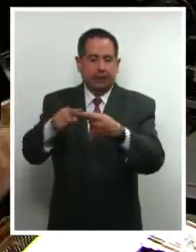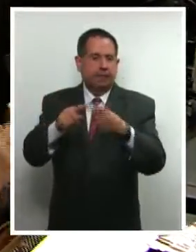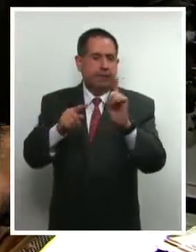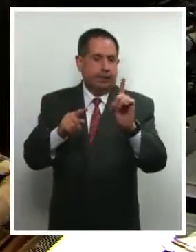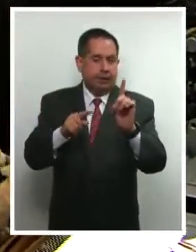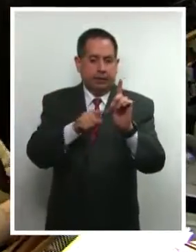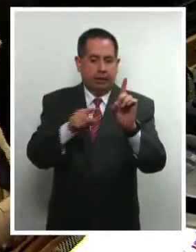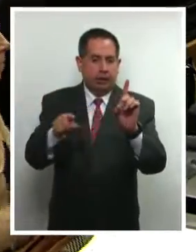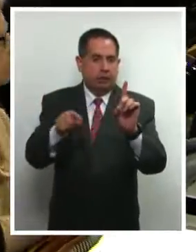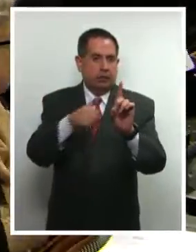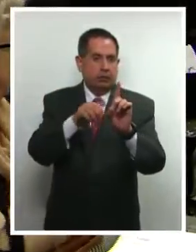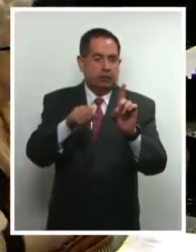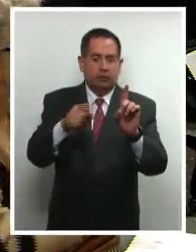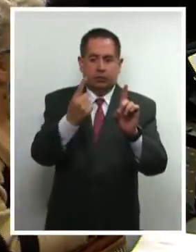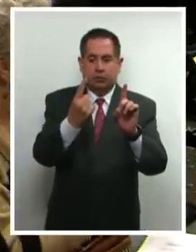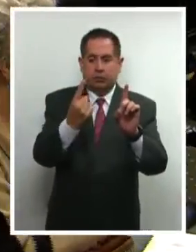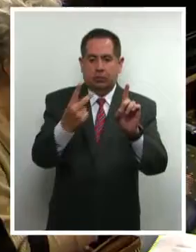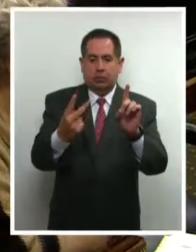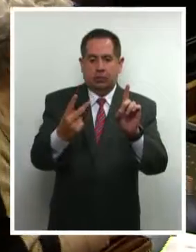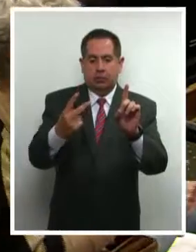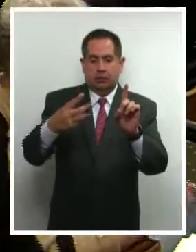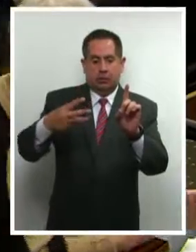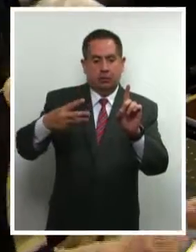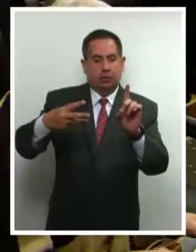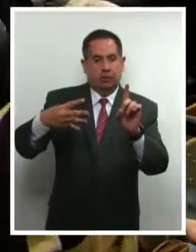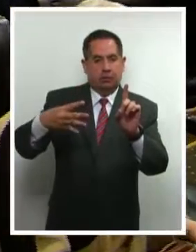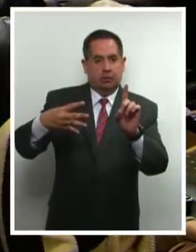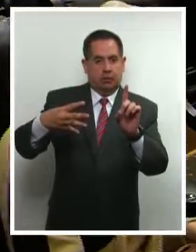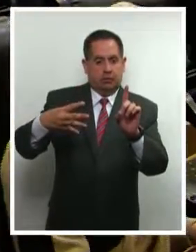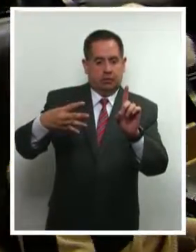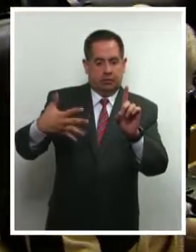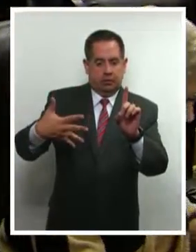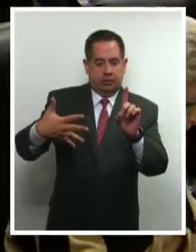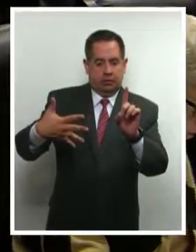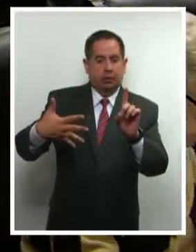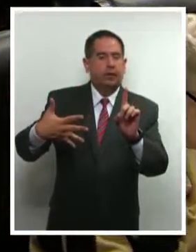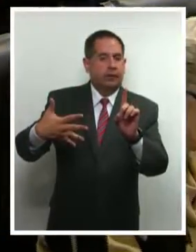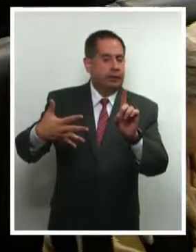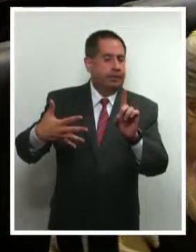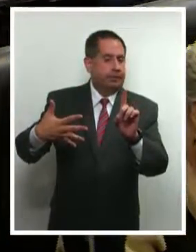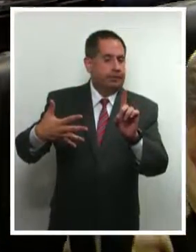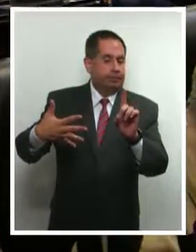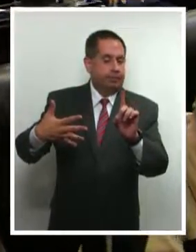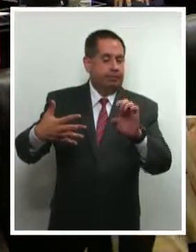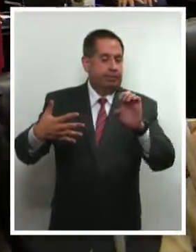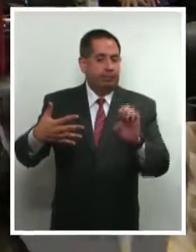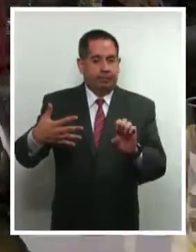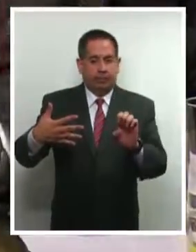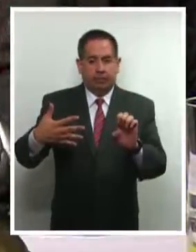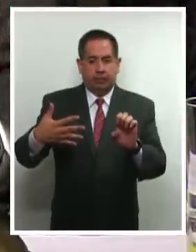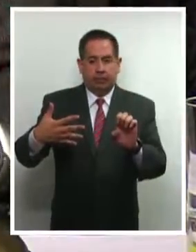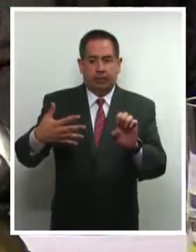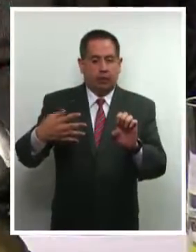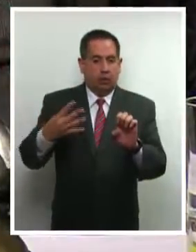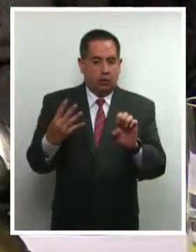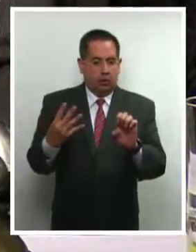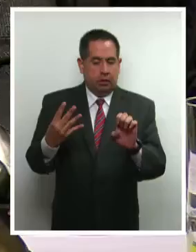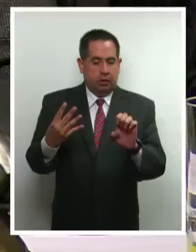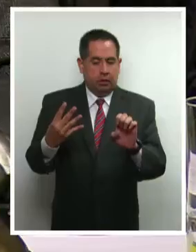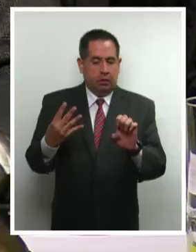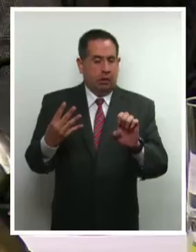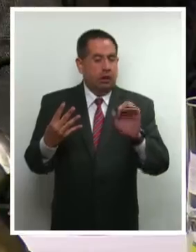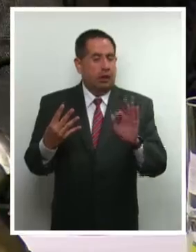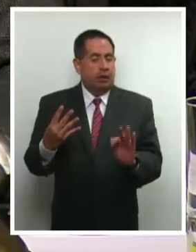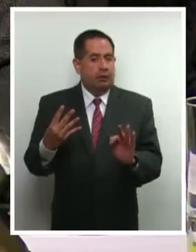D, numerales 1, 2, 3, 4 y 5, el E, numeral 4 y